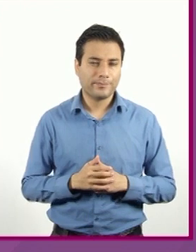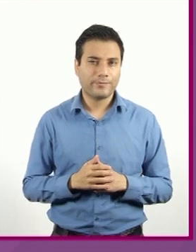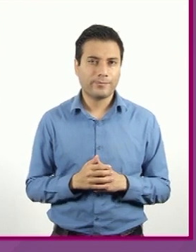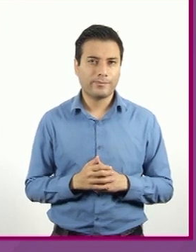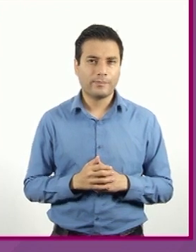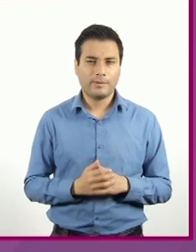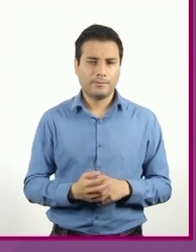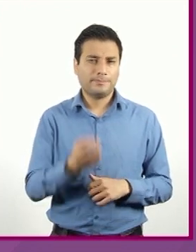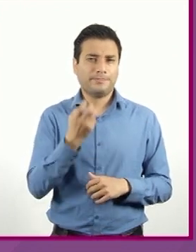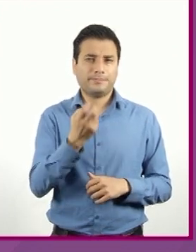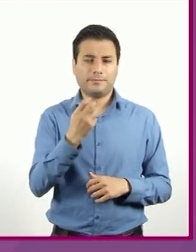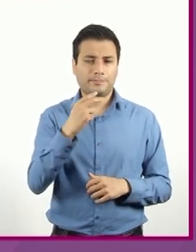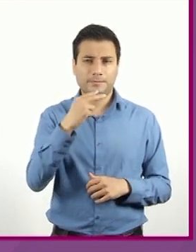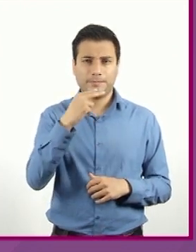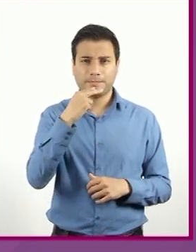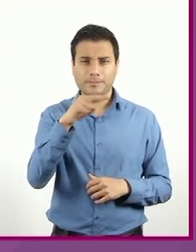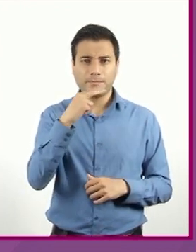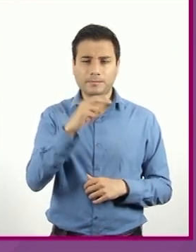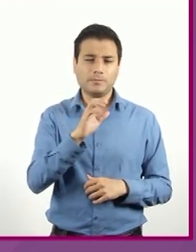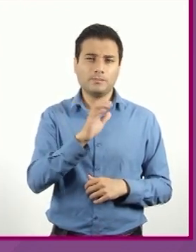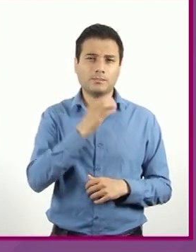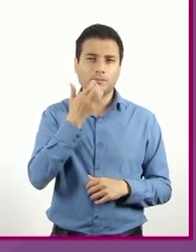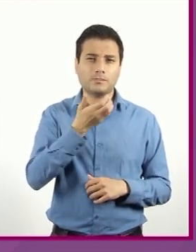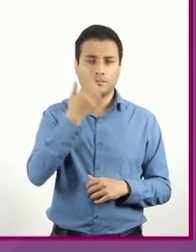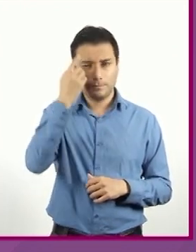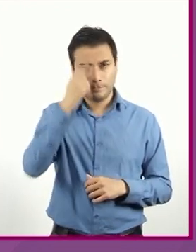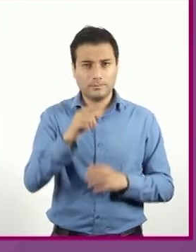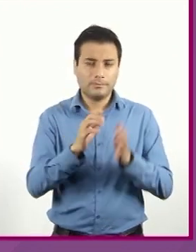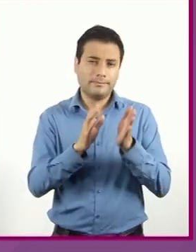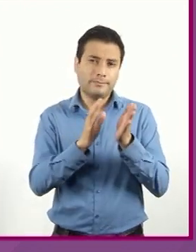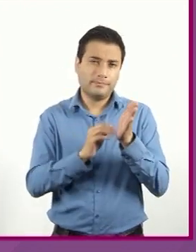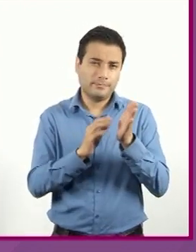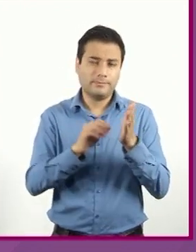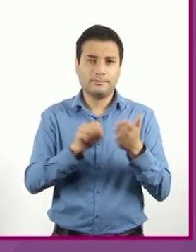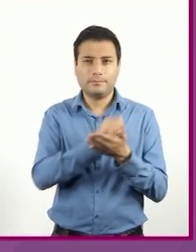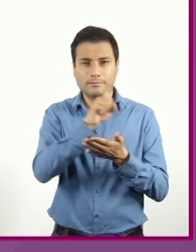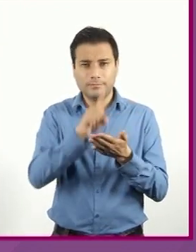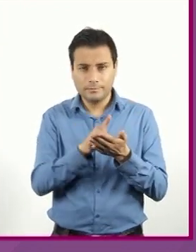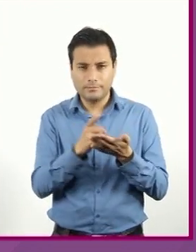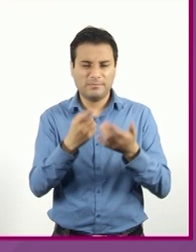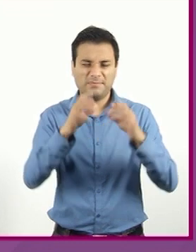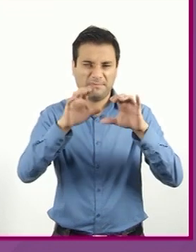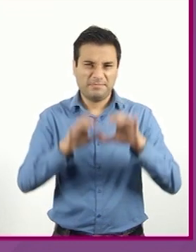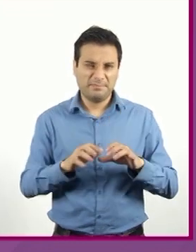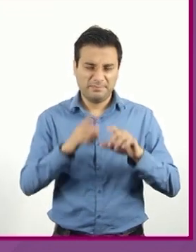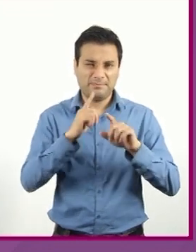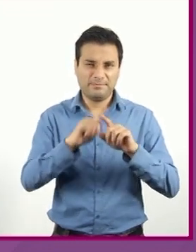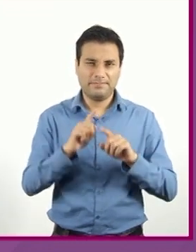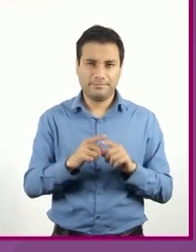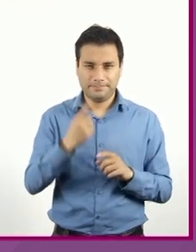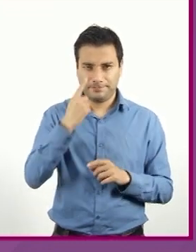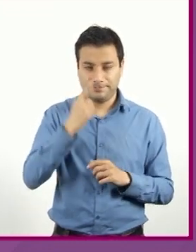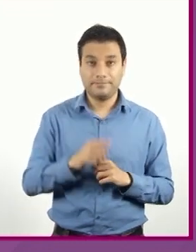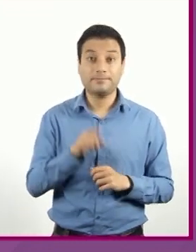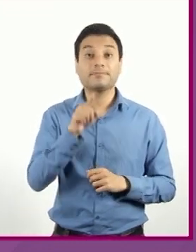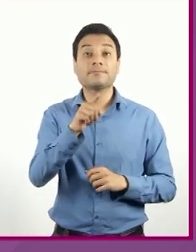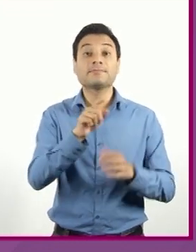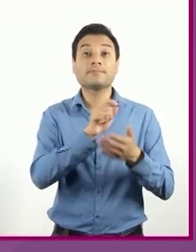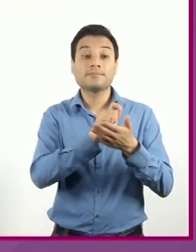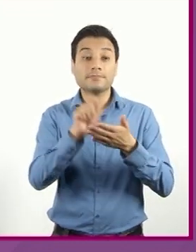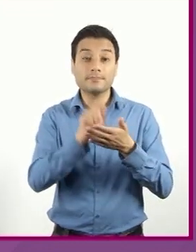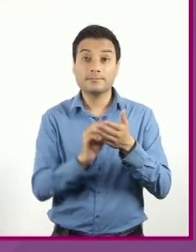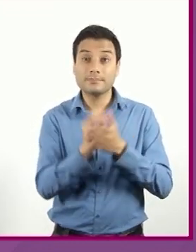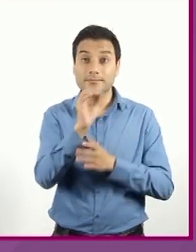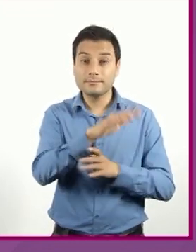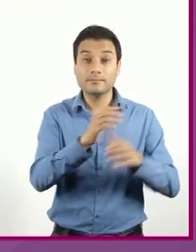modo verbal ampliamente empleado en los formularios. Observen con atención. Antes de llenar la ficha de